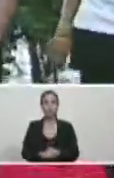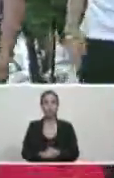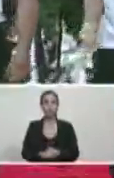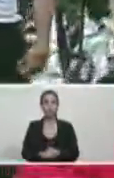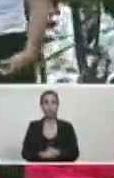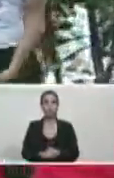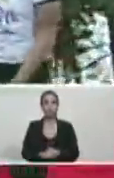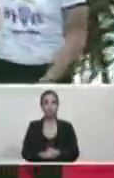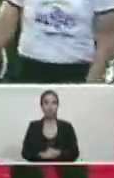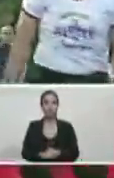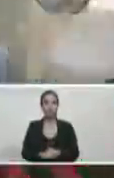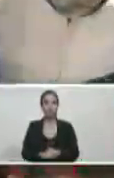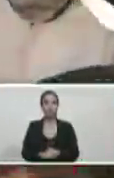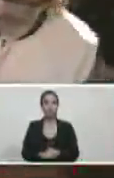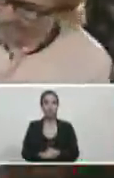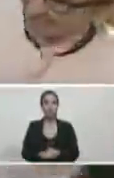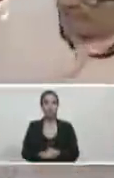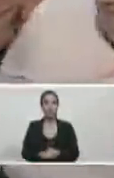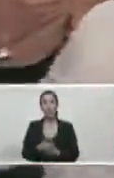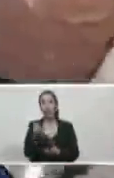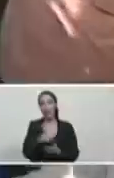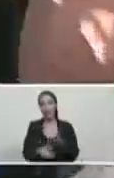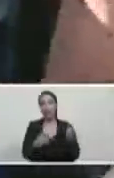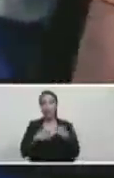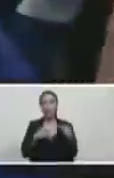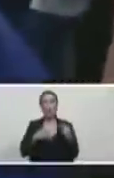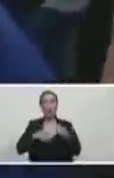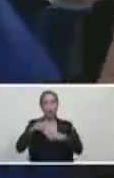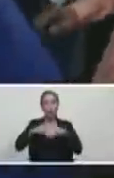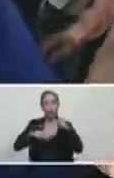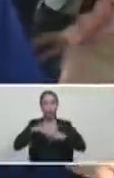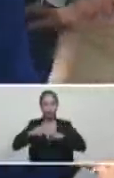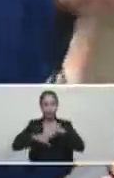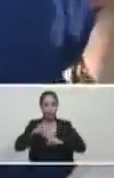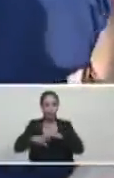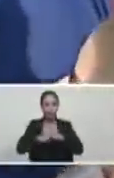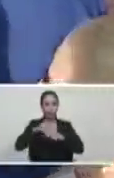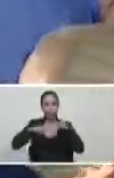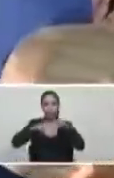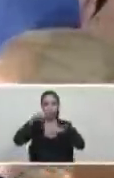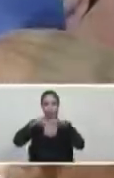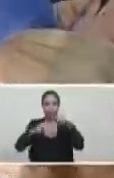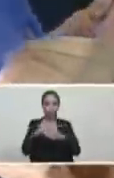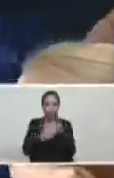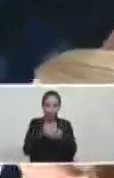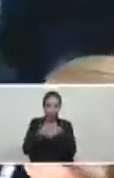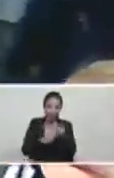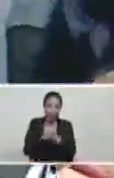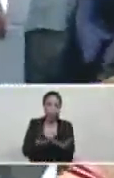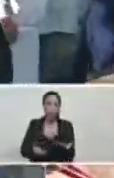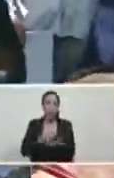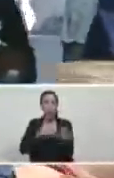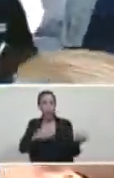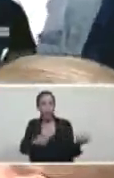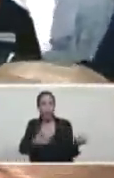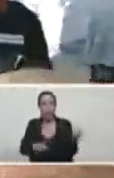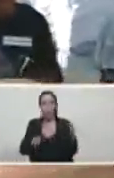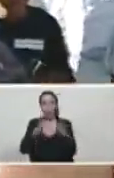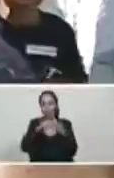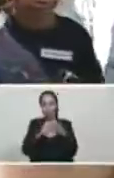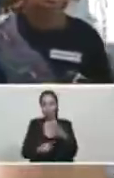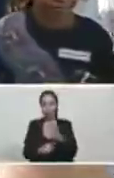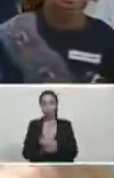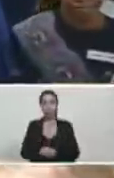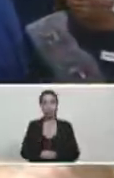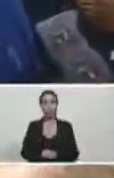la construcción de instrumentos deportivos y musicales del Movimiento por la Paz y la Vida. Asimismo, también anunció lo que es la